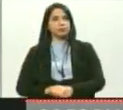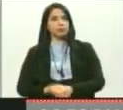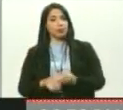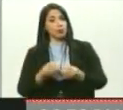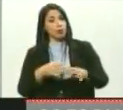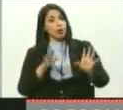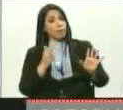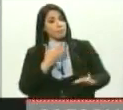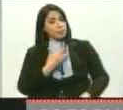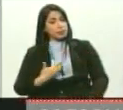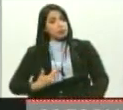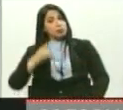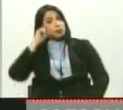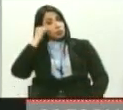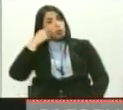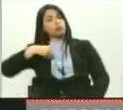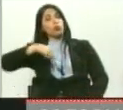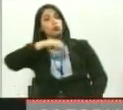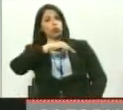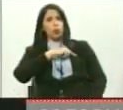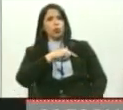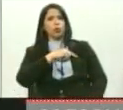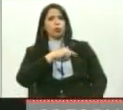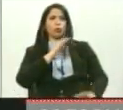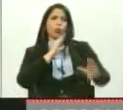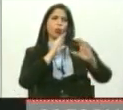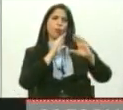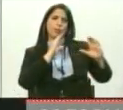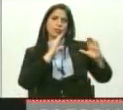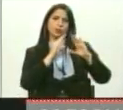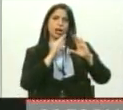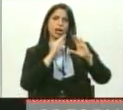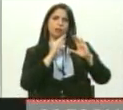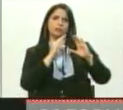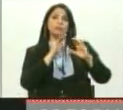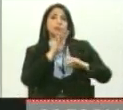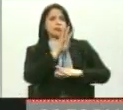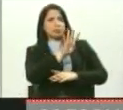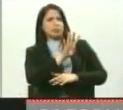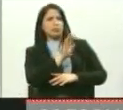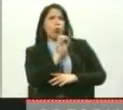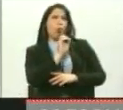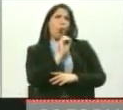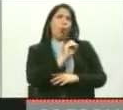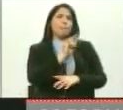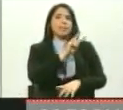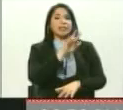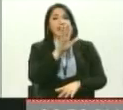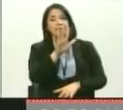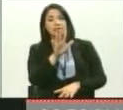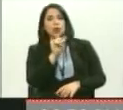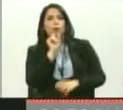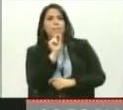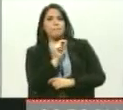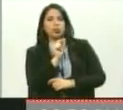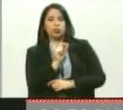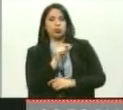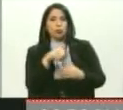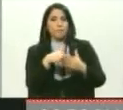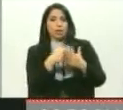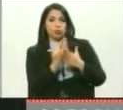presidente, recuerde que nosotros conversamos. Debe haber sido a las 4 y 25 minutos más o menos que